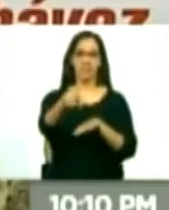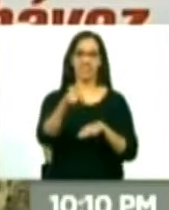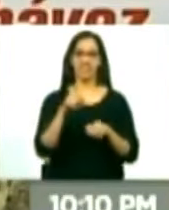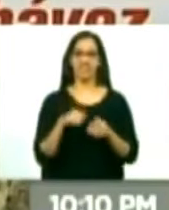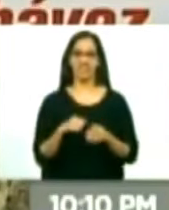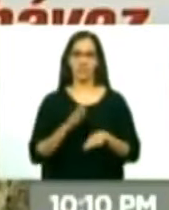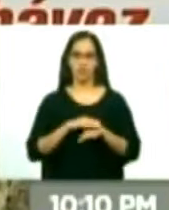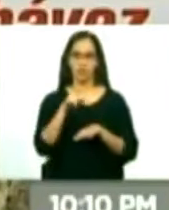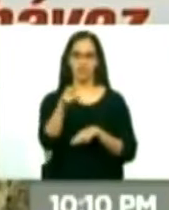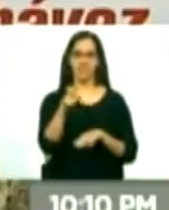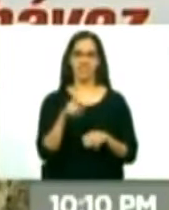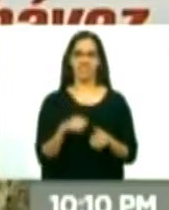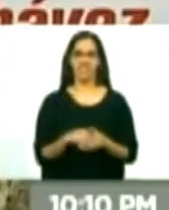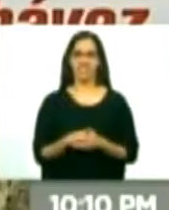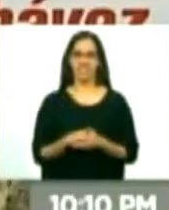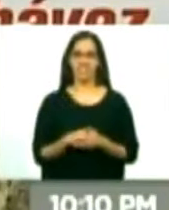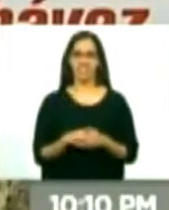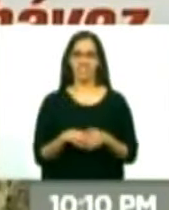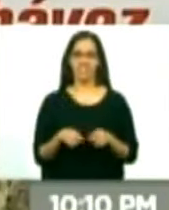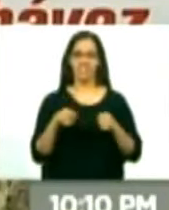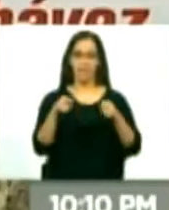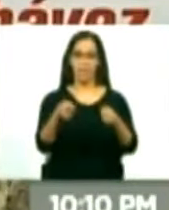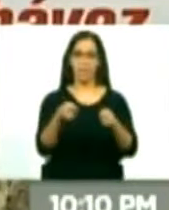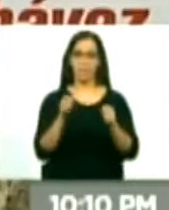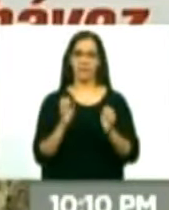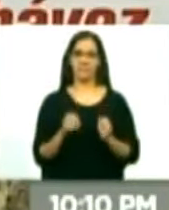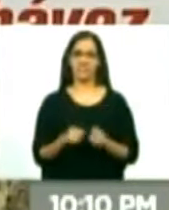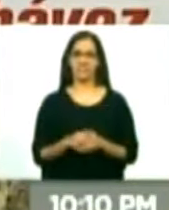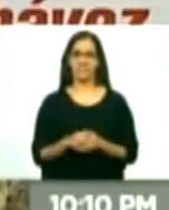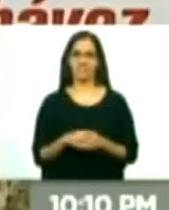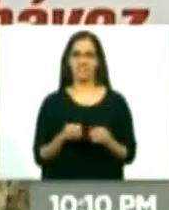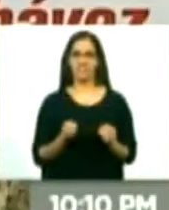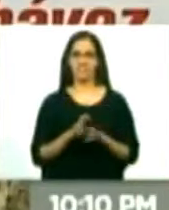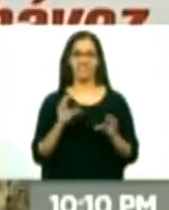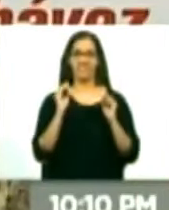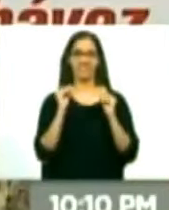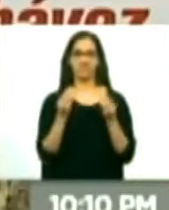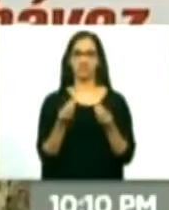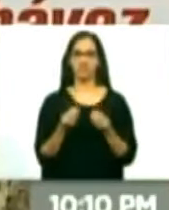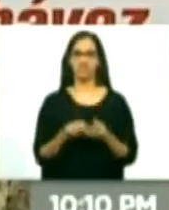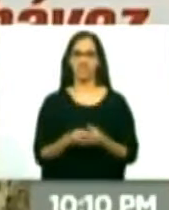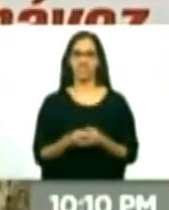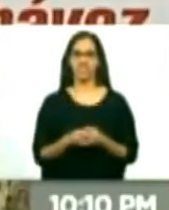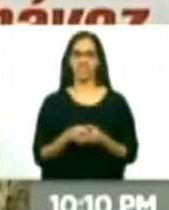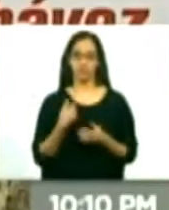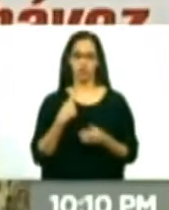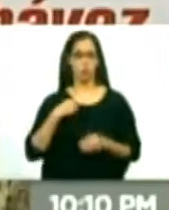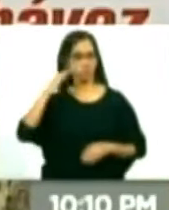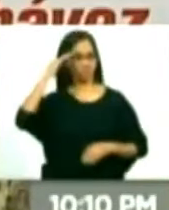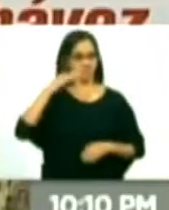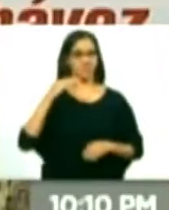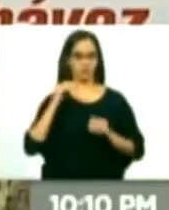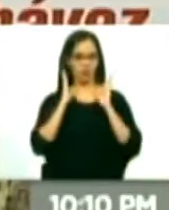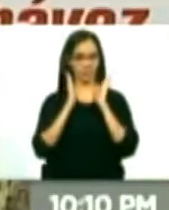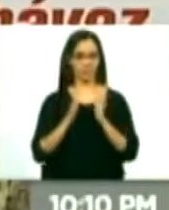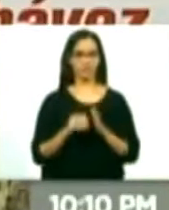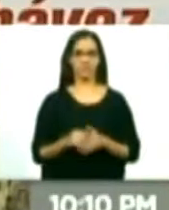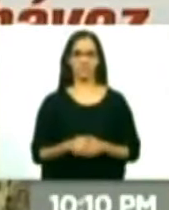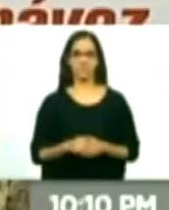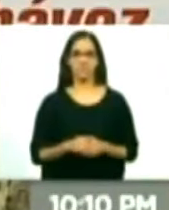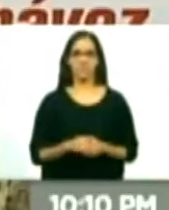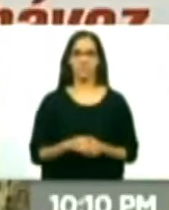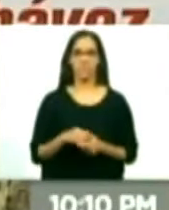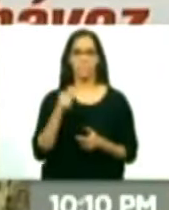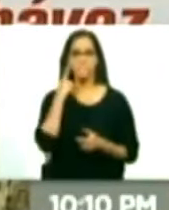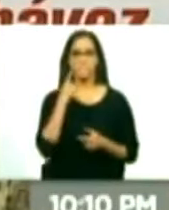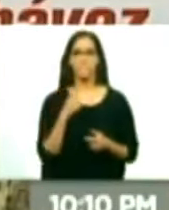verdad. Que me pasó el... Me dijo, ya está hablando mucho ya. Yo como soy obediente, yo le paro. Mira,